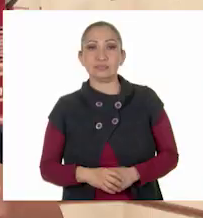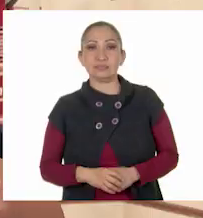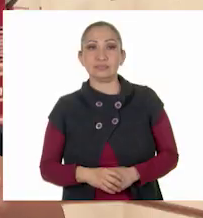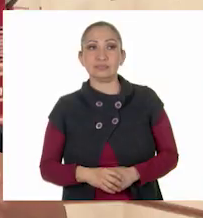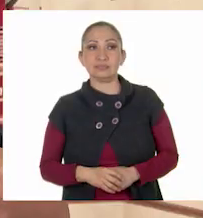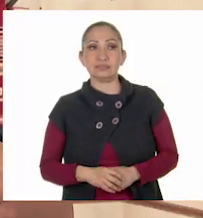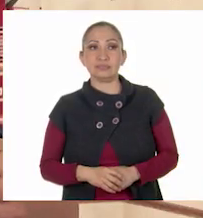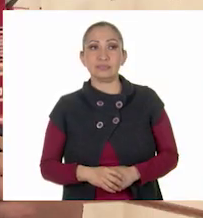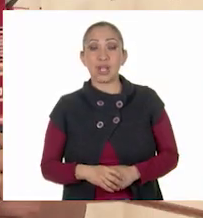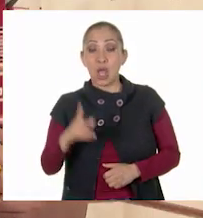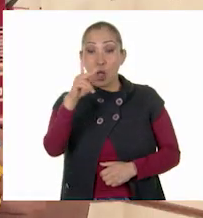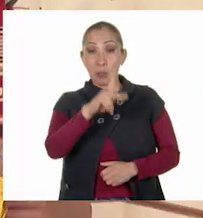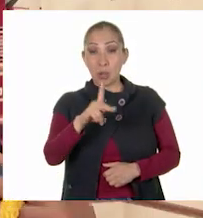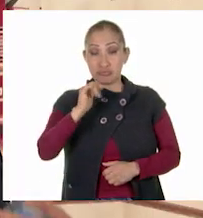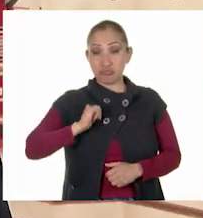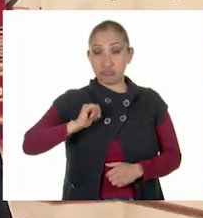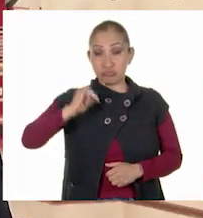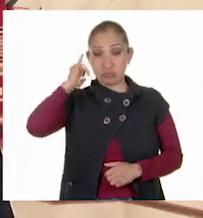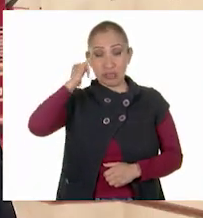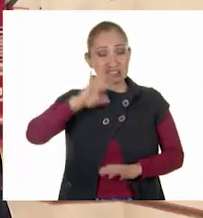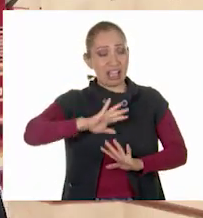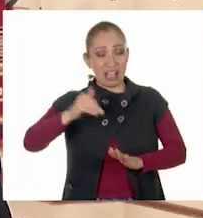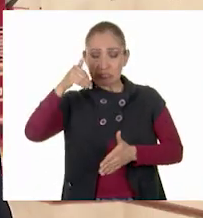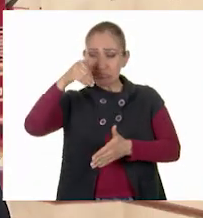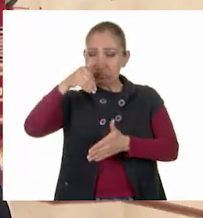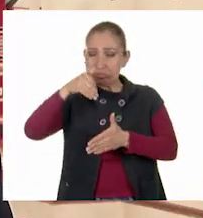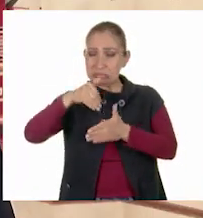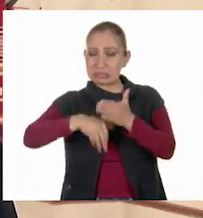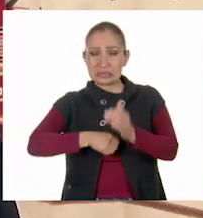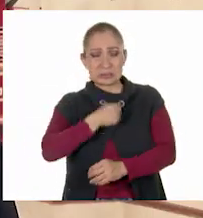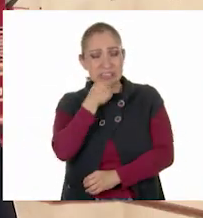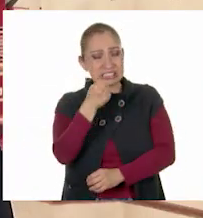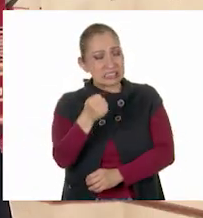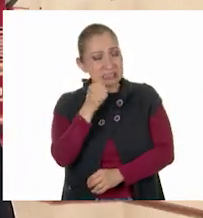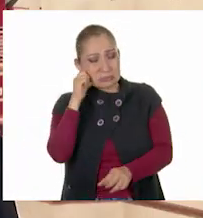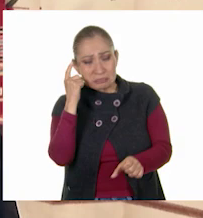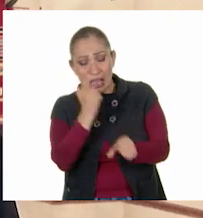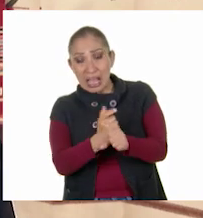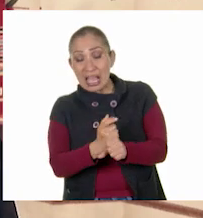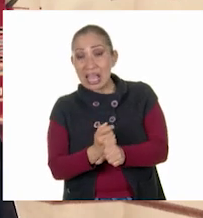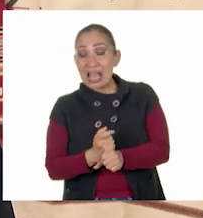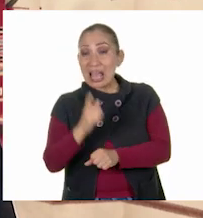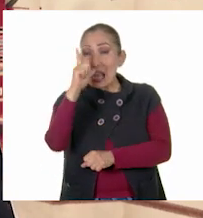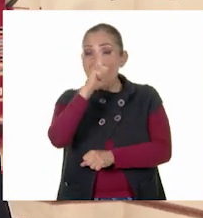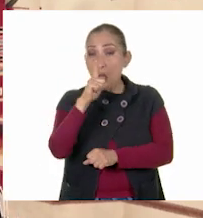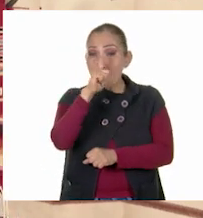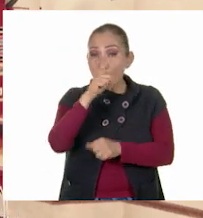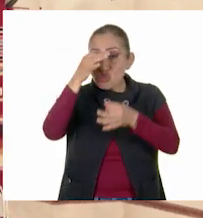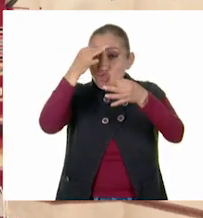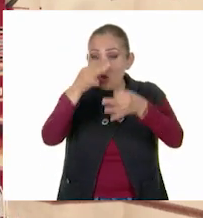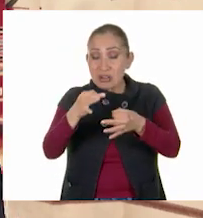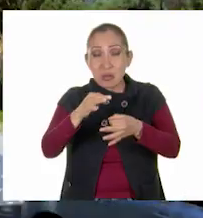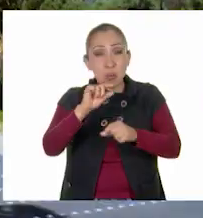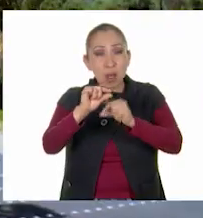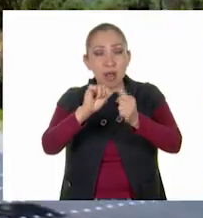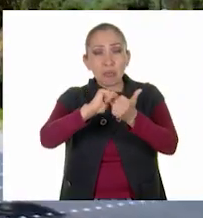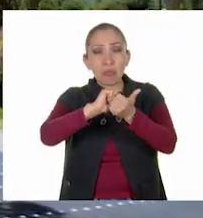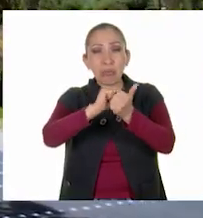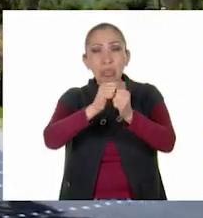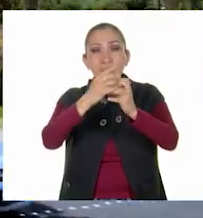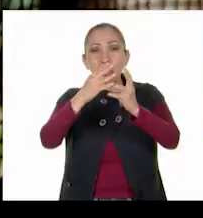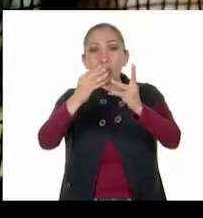Nuestros pueblos originarios agonizan, están viejos, y la lengua madre se está muriendo.